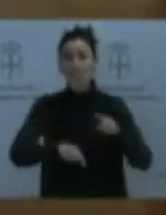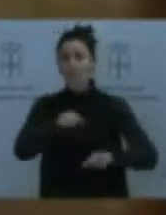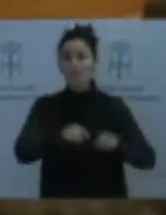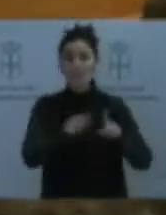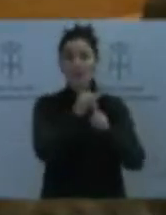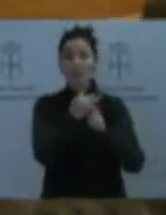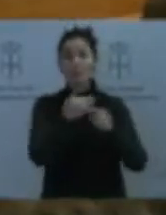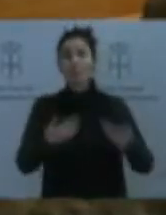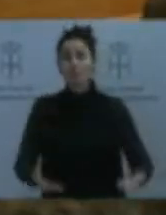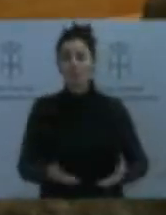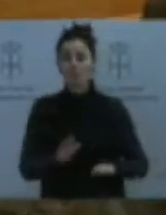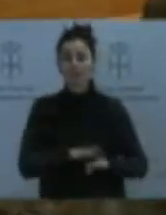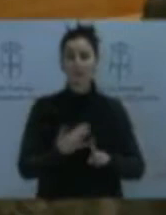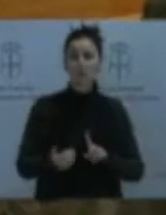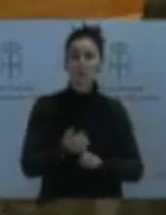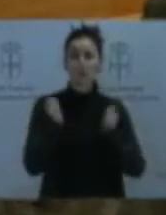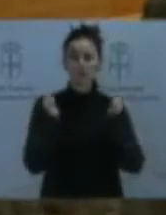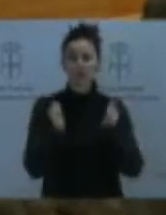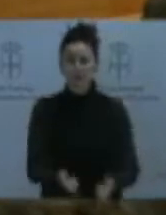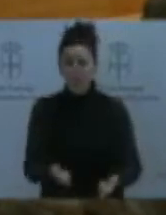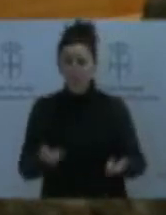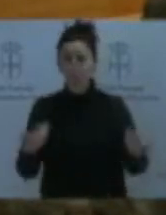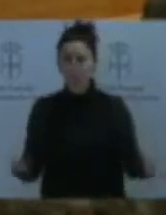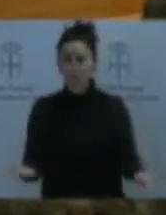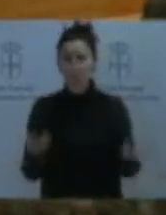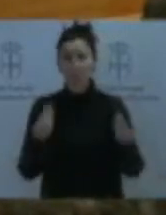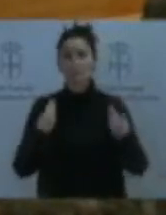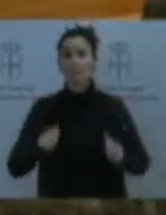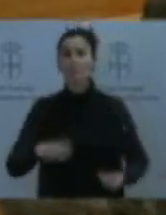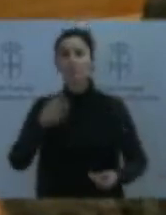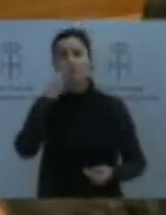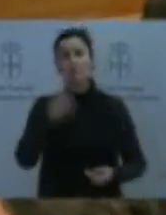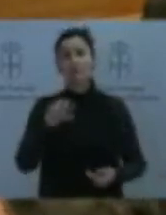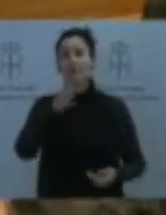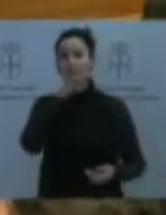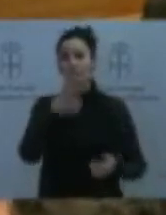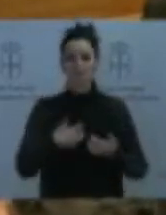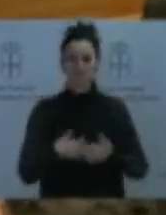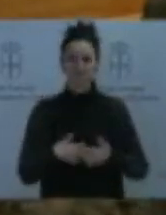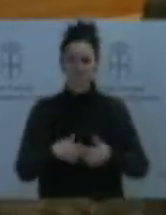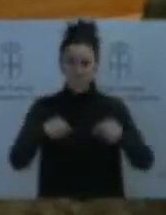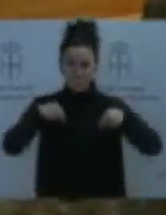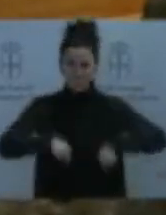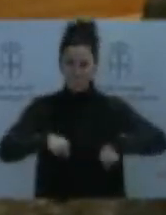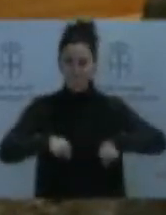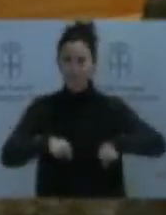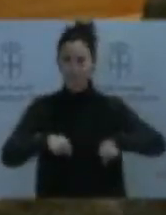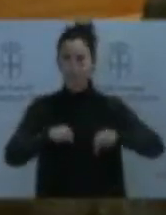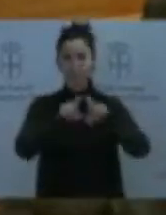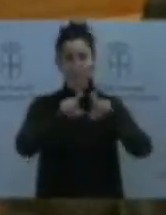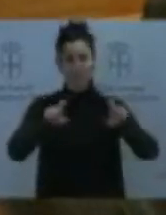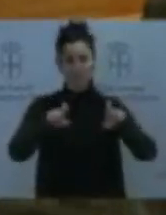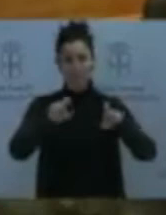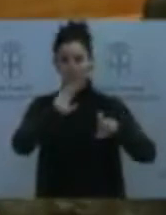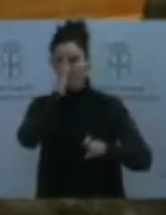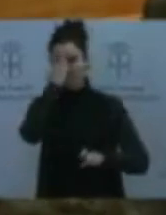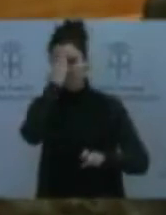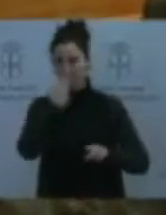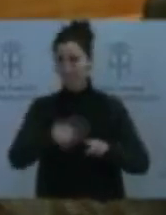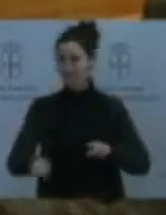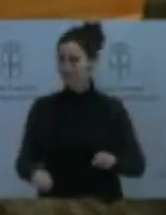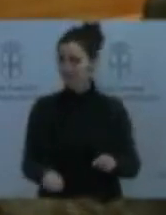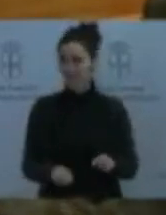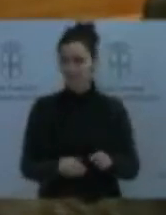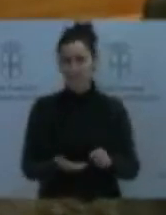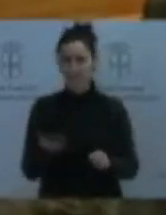que esta es una industria, absolutamente, o una empresa distinta a las que yo antes enumeraba con otra problemática